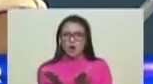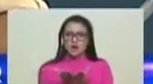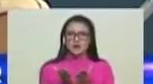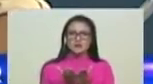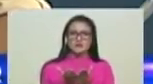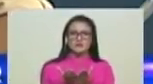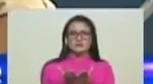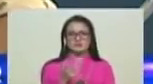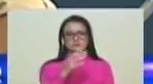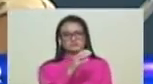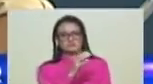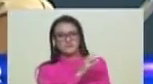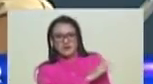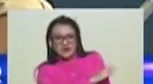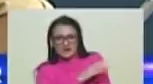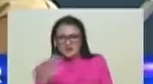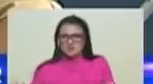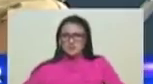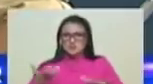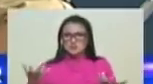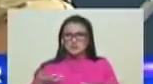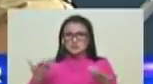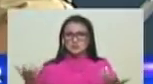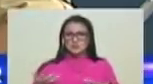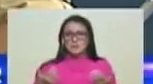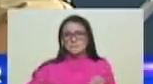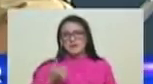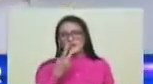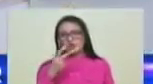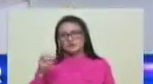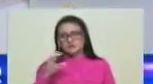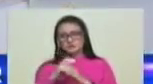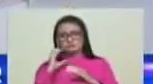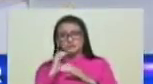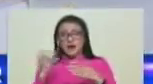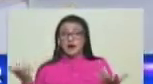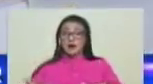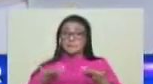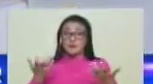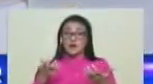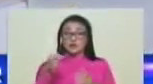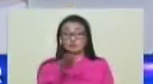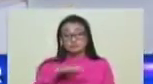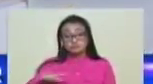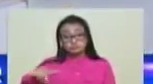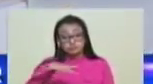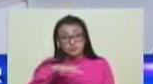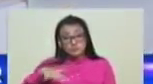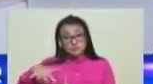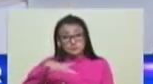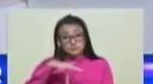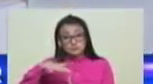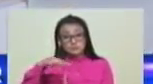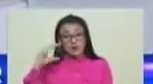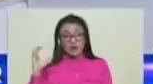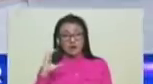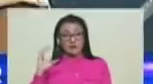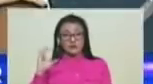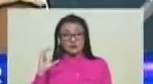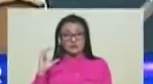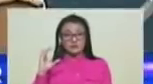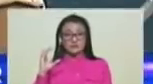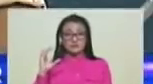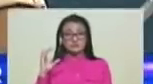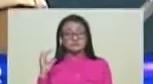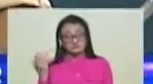salud, quemaron unidades de transporte, más de 200 unidades de transporte quemadas, al menos en todo el área capital, pidiendo